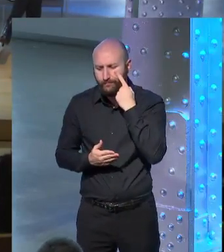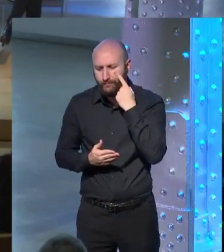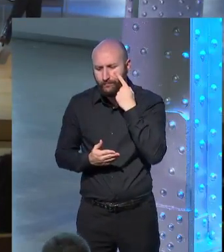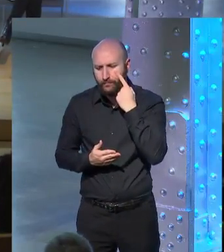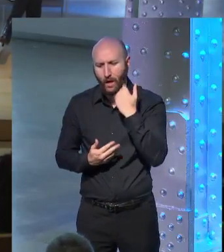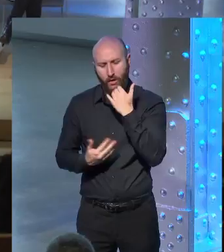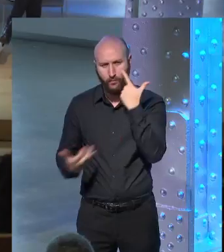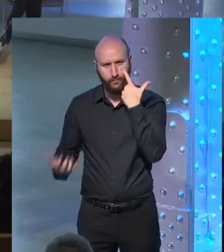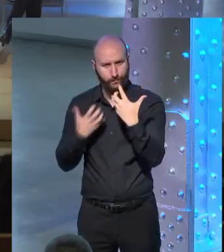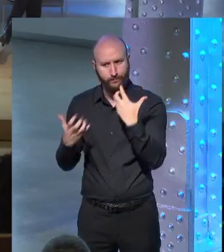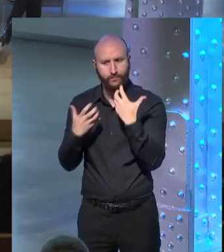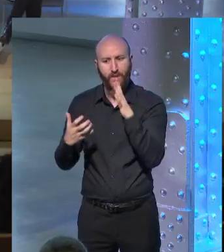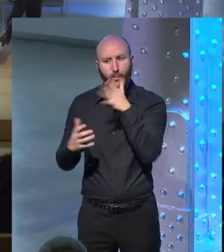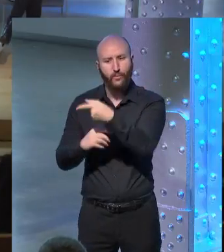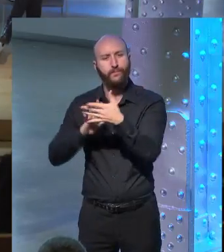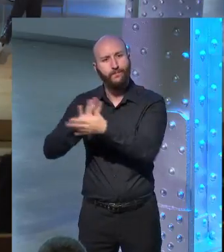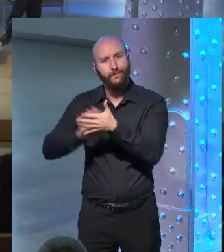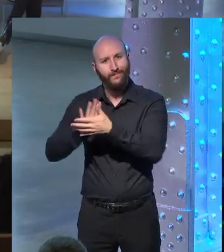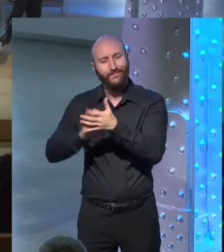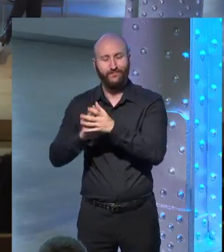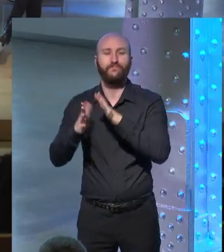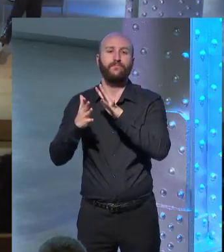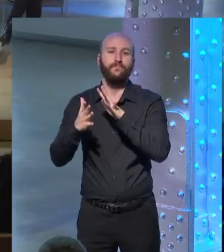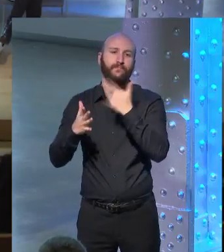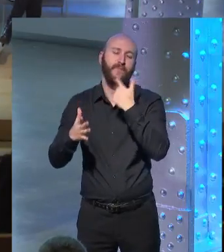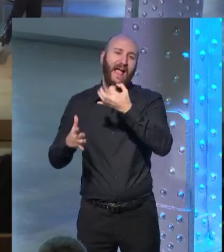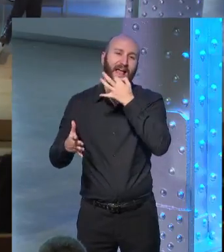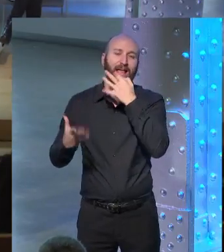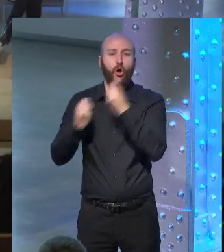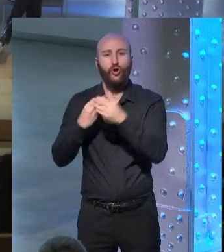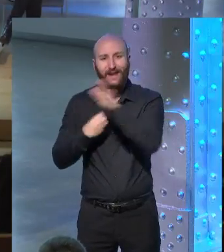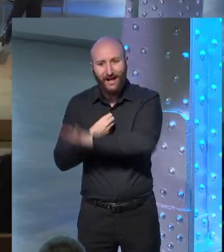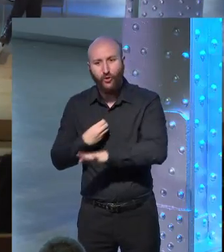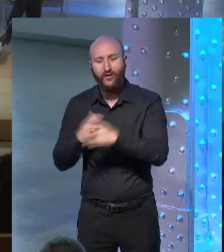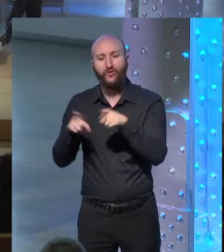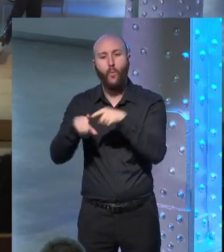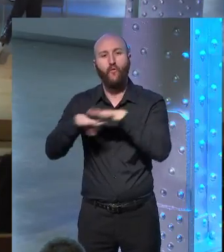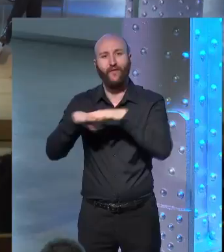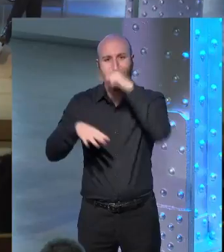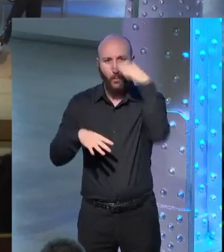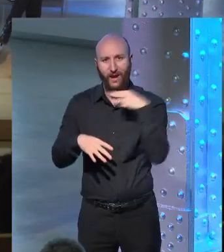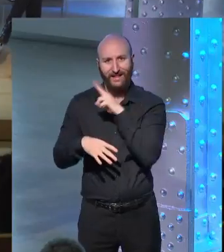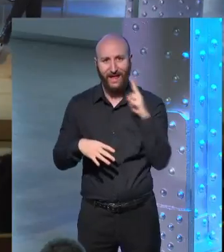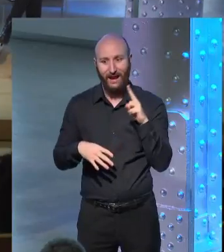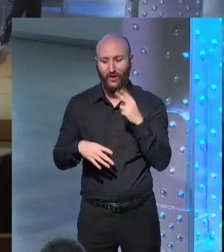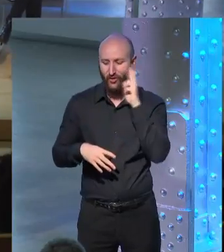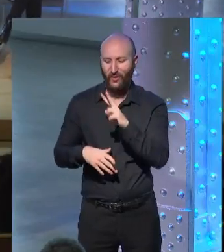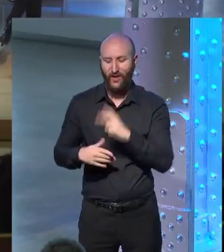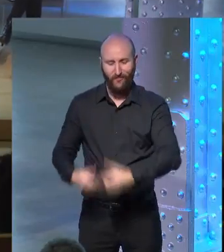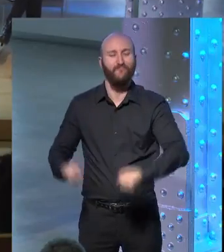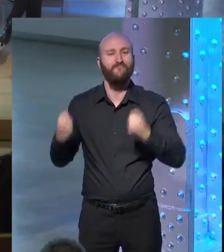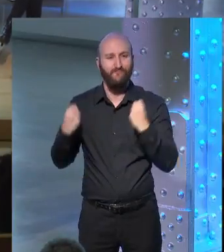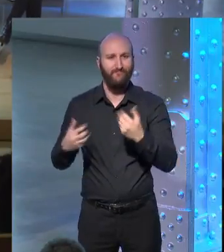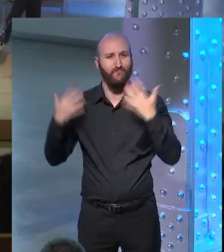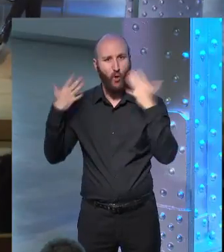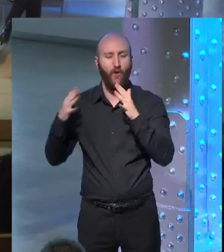atención porque decían que charlar con los hijos era el mejor filtro parental, que era el titular. Y dije, ole, sí.